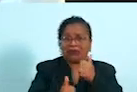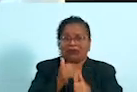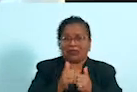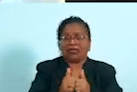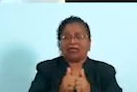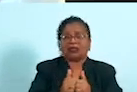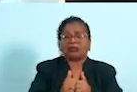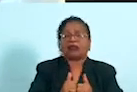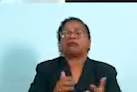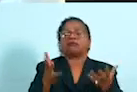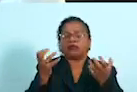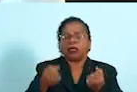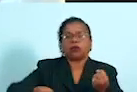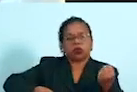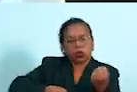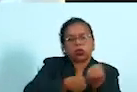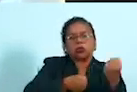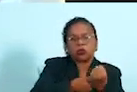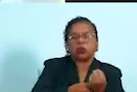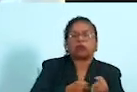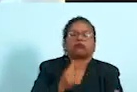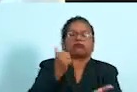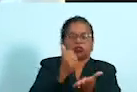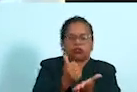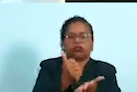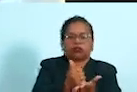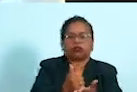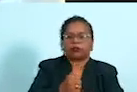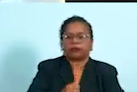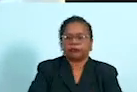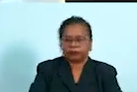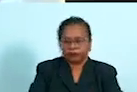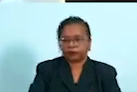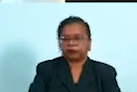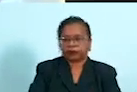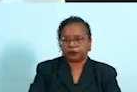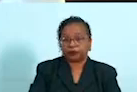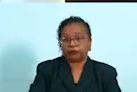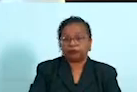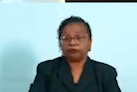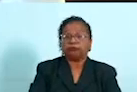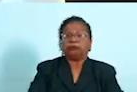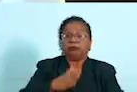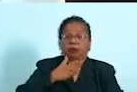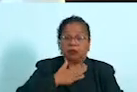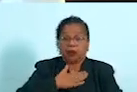para la estabilidad que necesitamos en nuestra subregión. Mi gobierno apoya